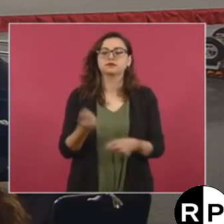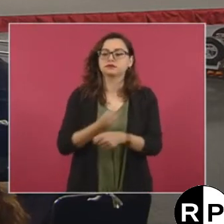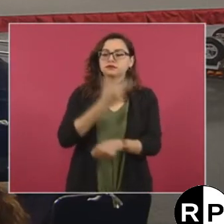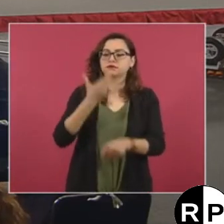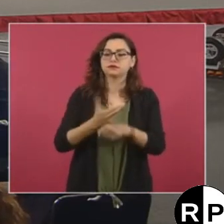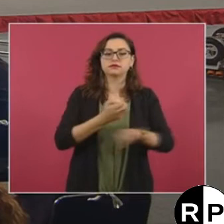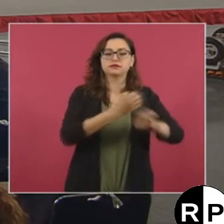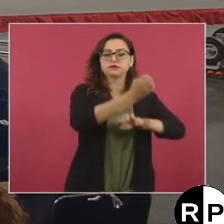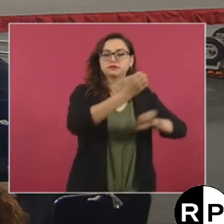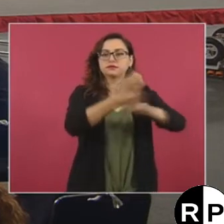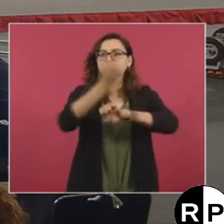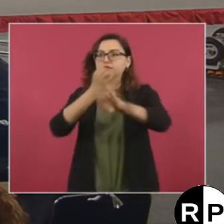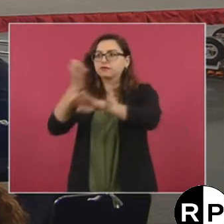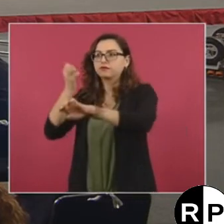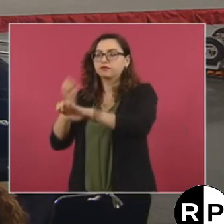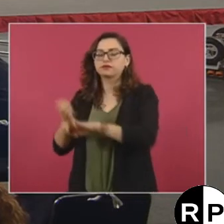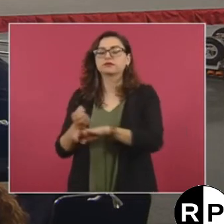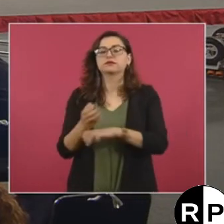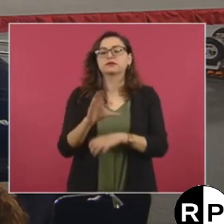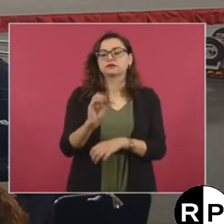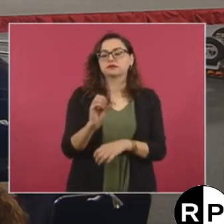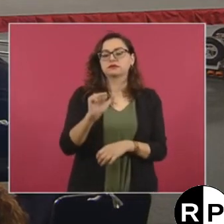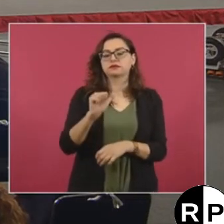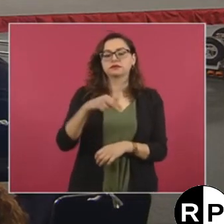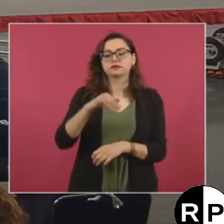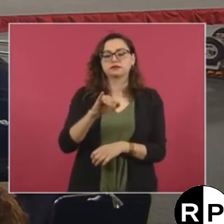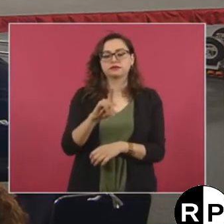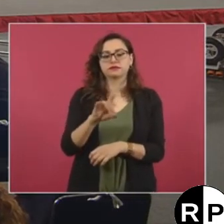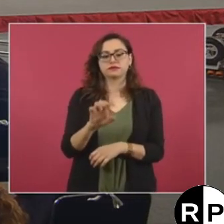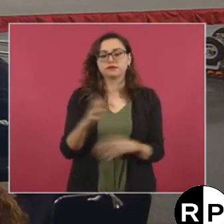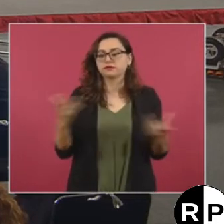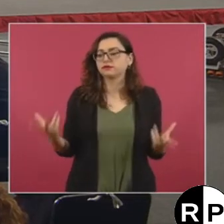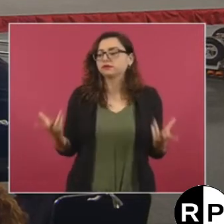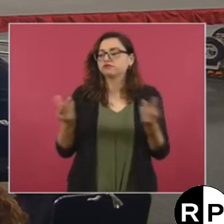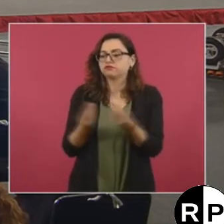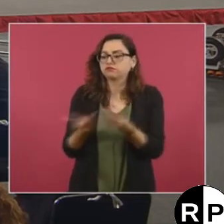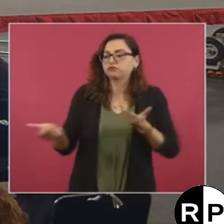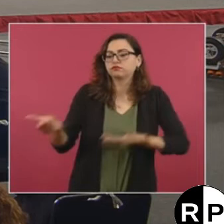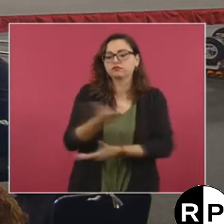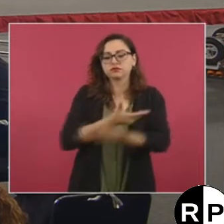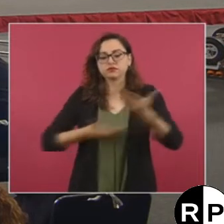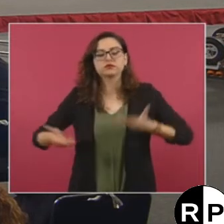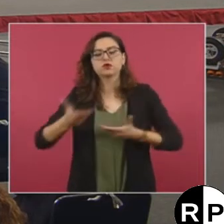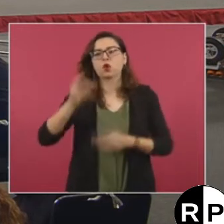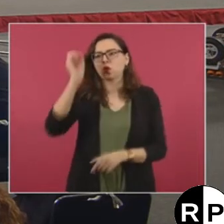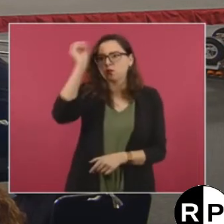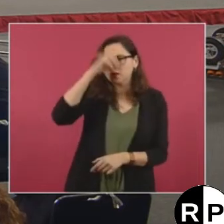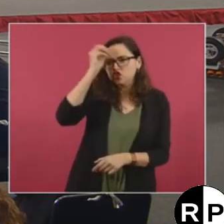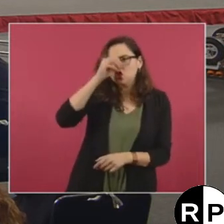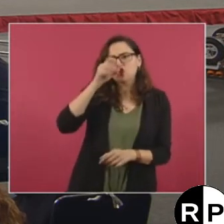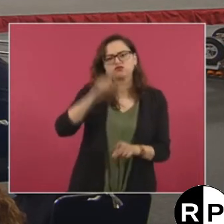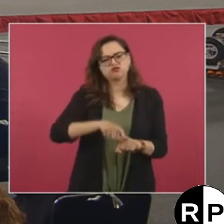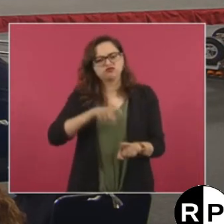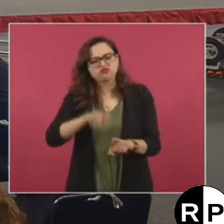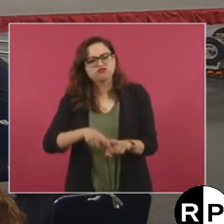CONAEDU, perdón, tuvimos la oportunidad no solamente de comentar, sino también hubo críticas, hubo propuestas, pero siempre con el